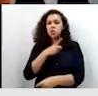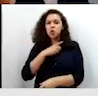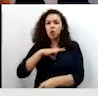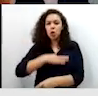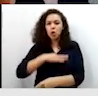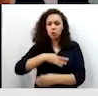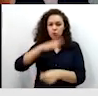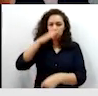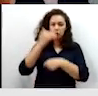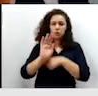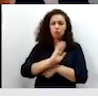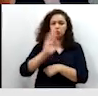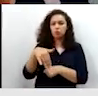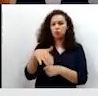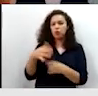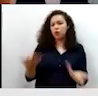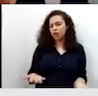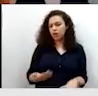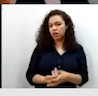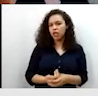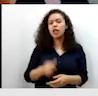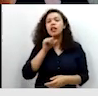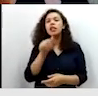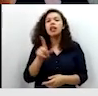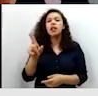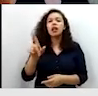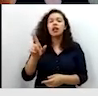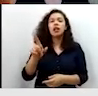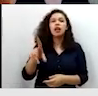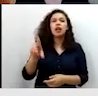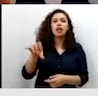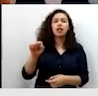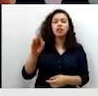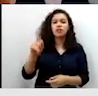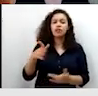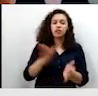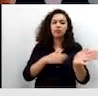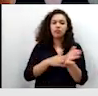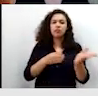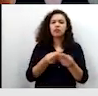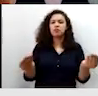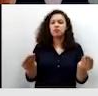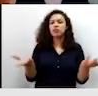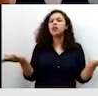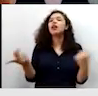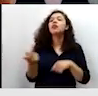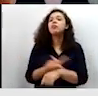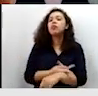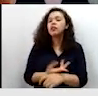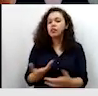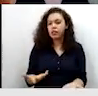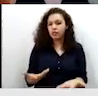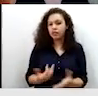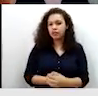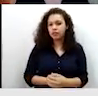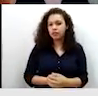Sobre todo porque no pueden manipular sustancias desinfectantes con los papeles, sino lo único que van a pasar, van a producir